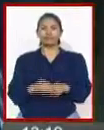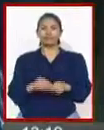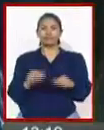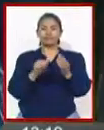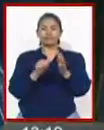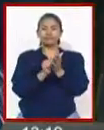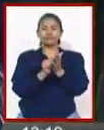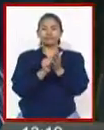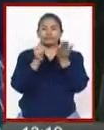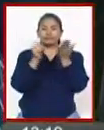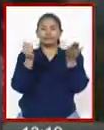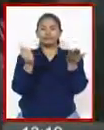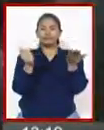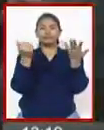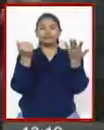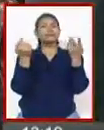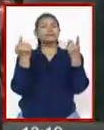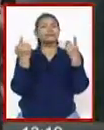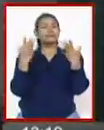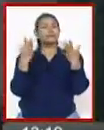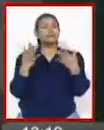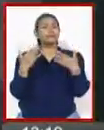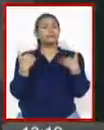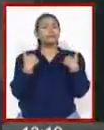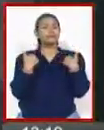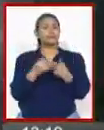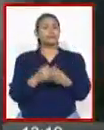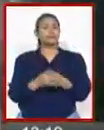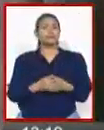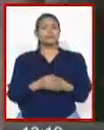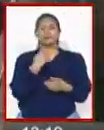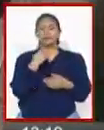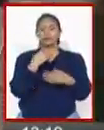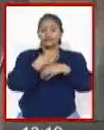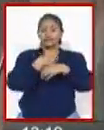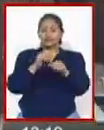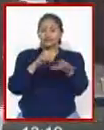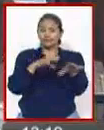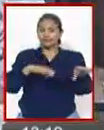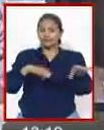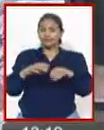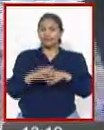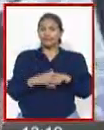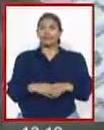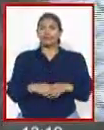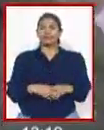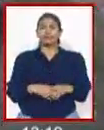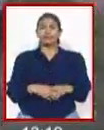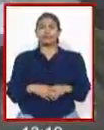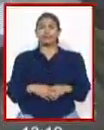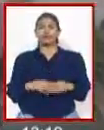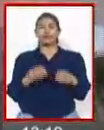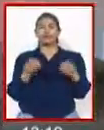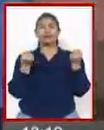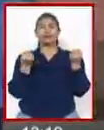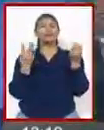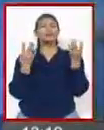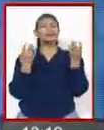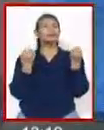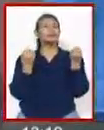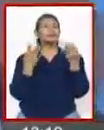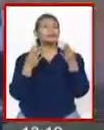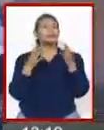actas que nosotros en las actas que se diseñan y se realizan el cómputo en mesa y el